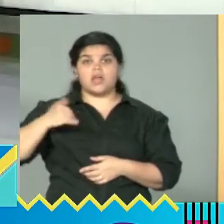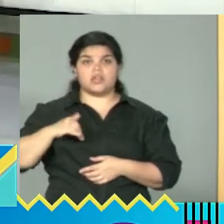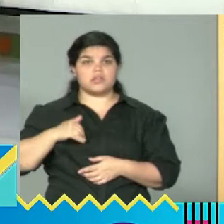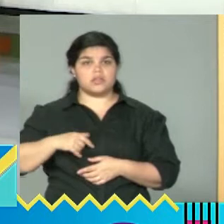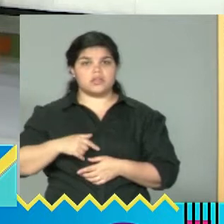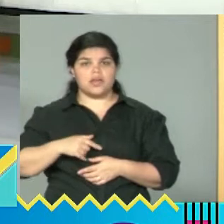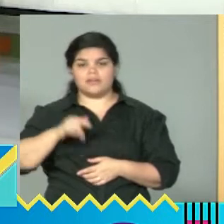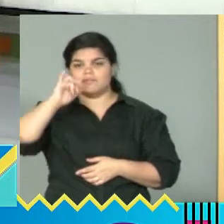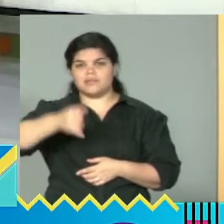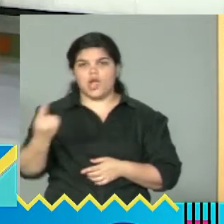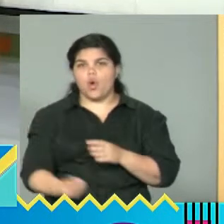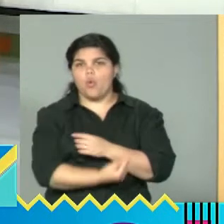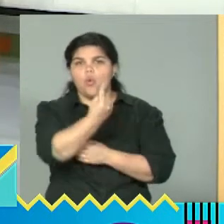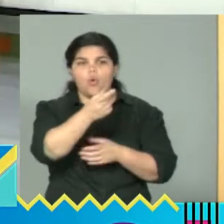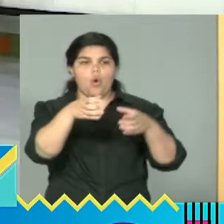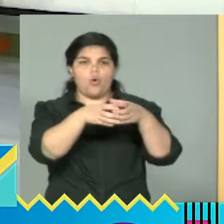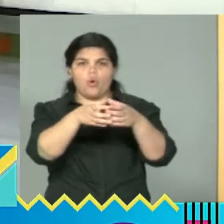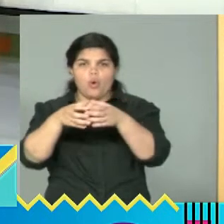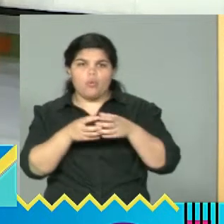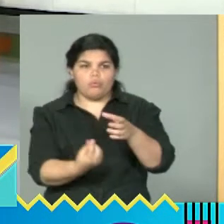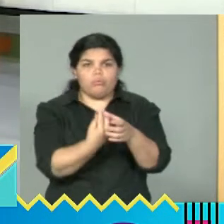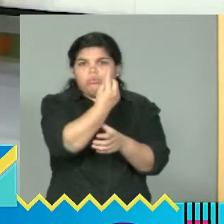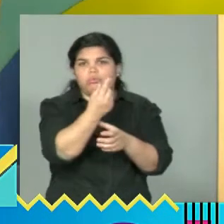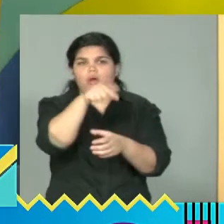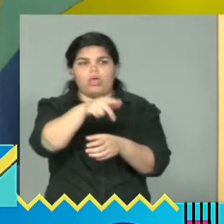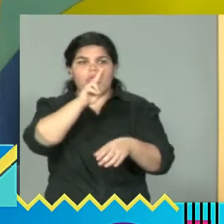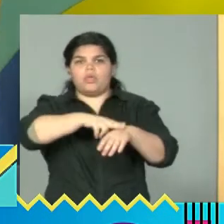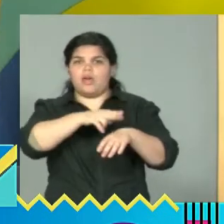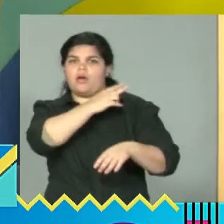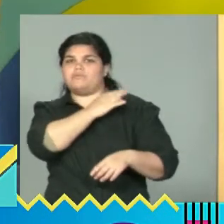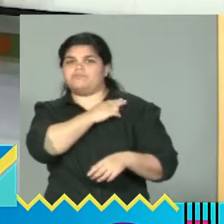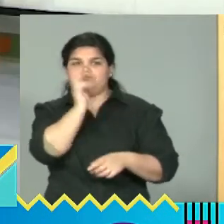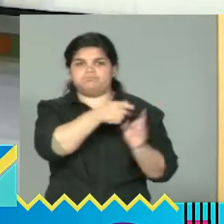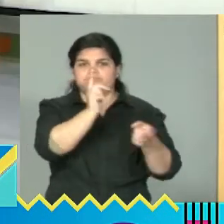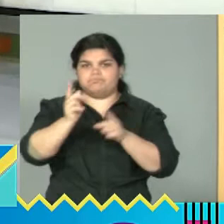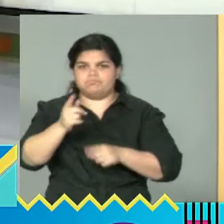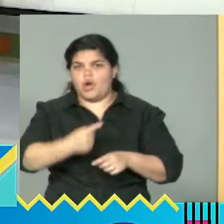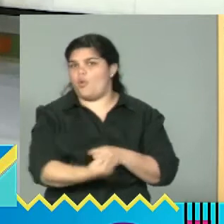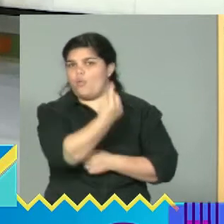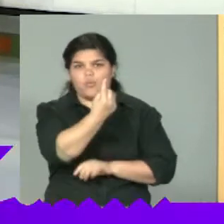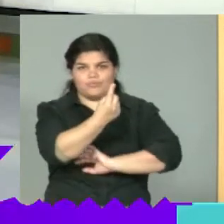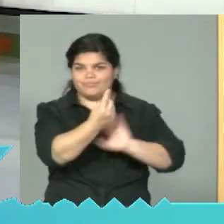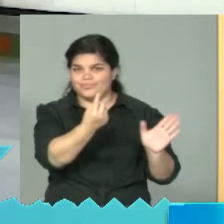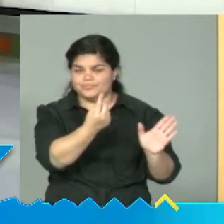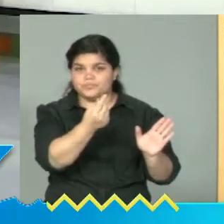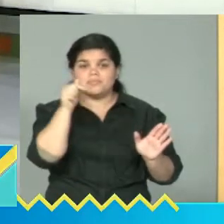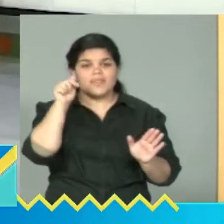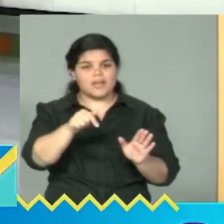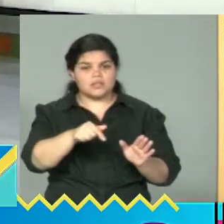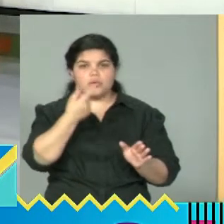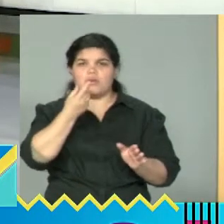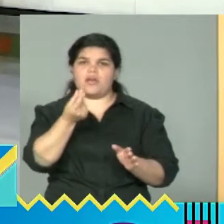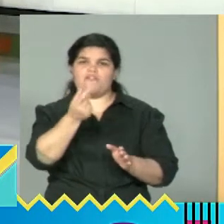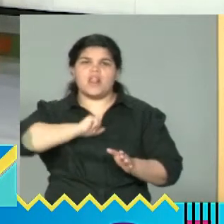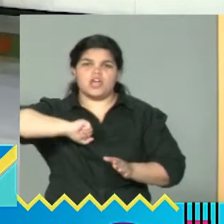monopolizada, insisto, en muchos sectores que contribuyen y ceban todo este proceso inflacionario. Si tampoco vemos eso,